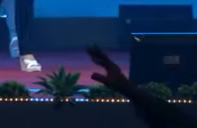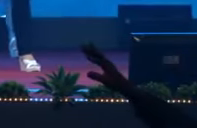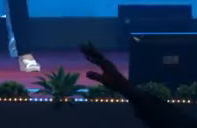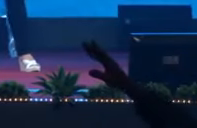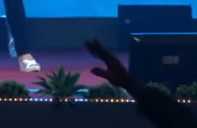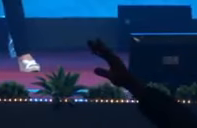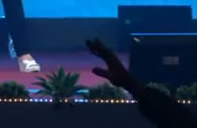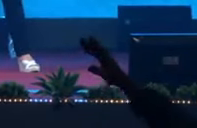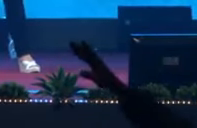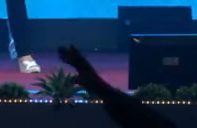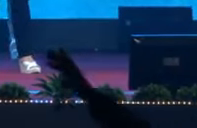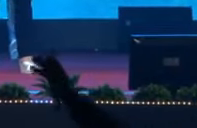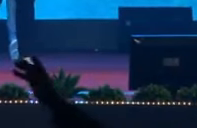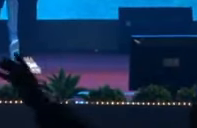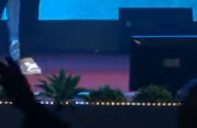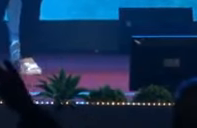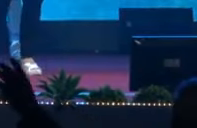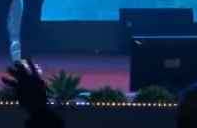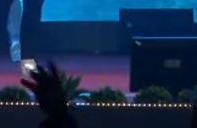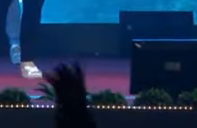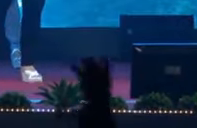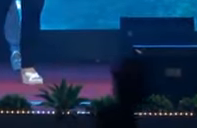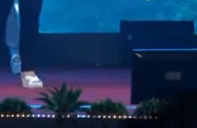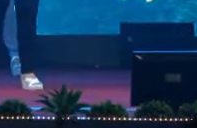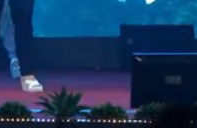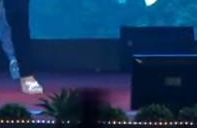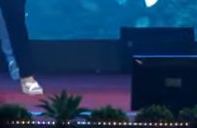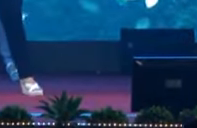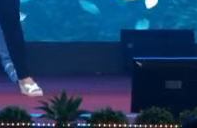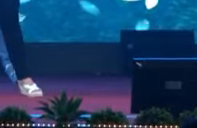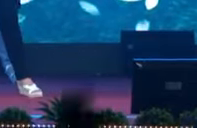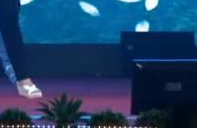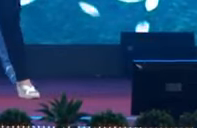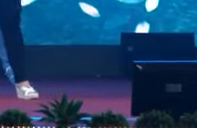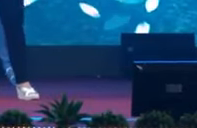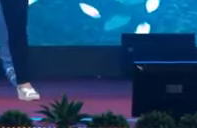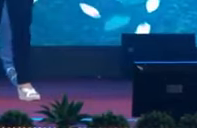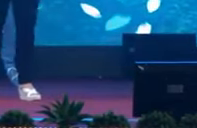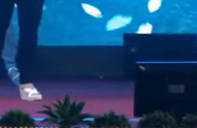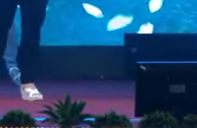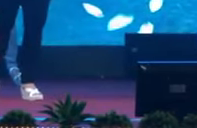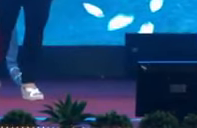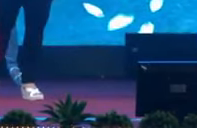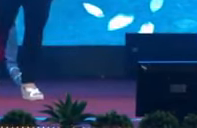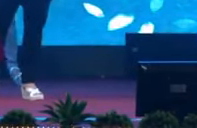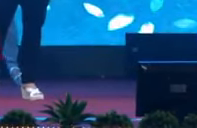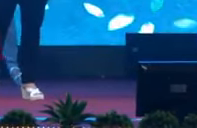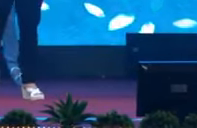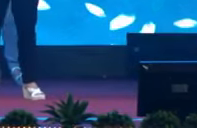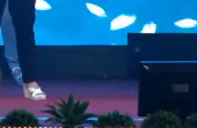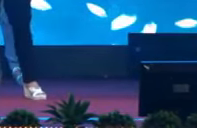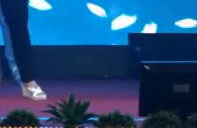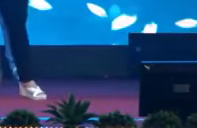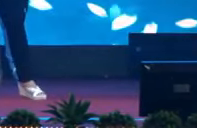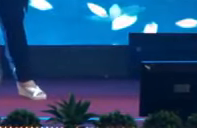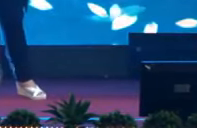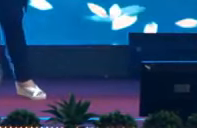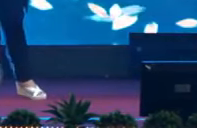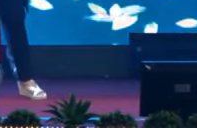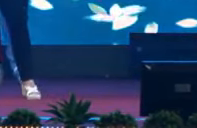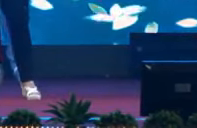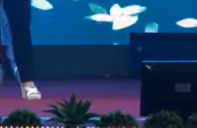que están allá postrados en sus hogares. Que este canal, la cadena CTNI, le bendiga, porque la única